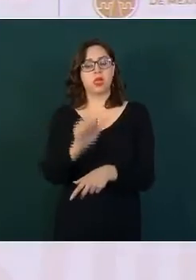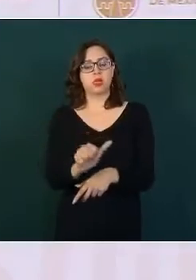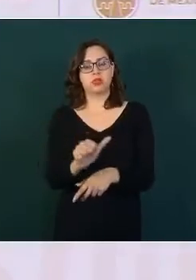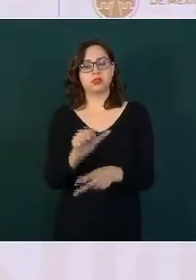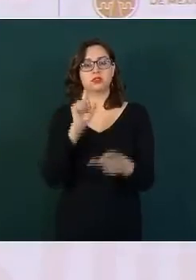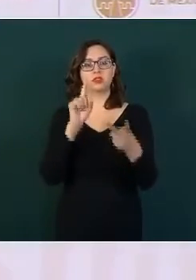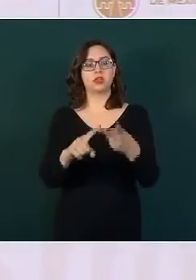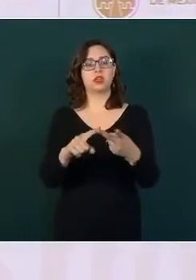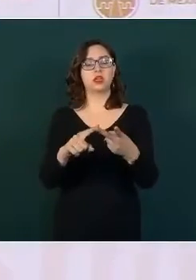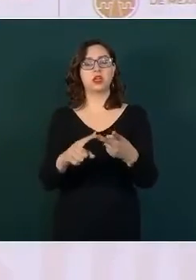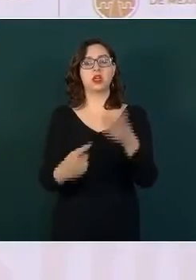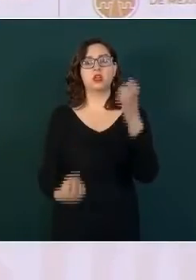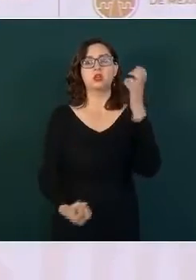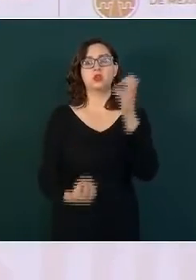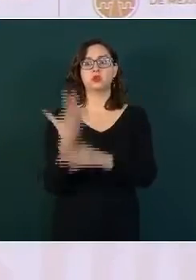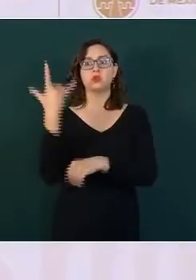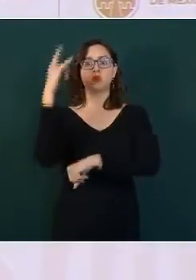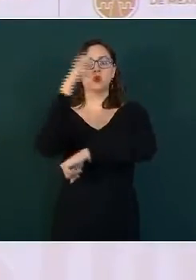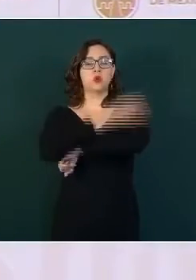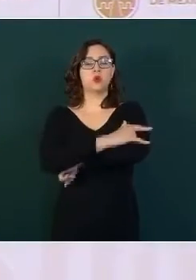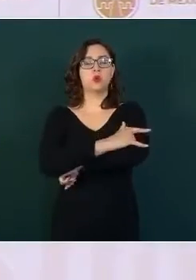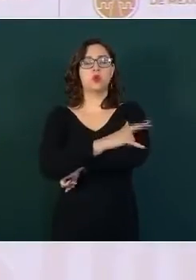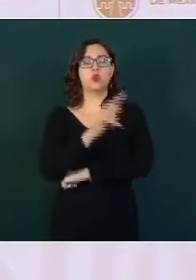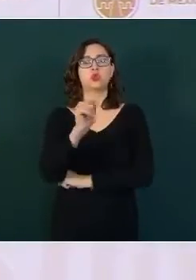del nuevo aeropuerto de Tulum